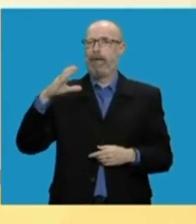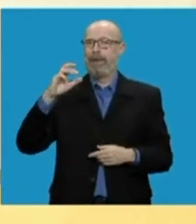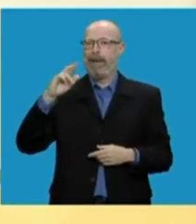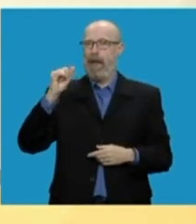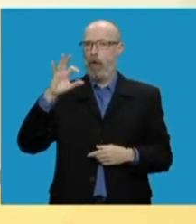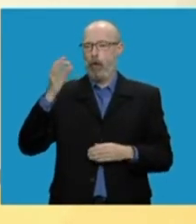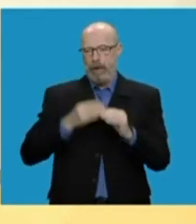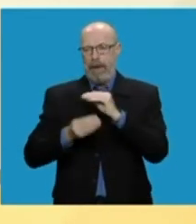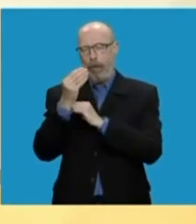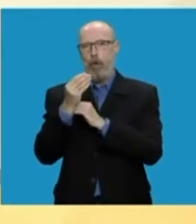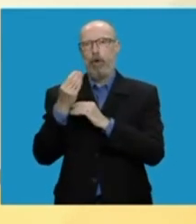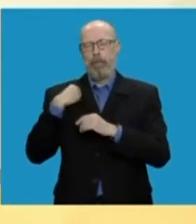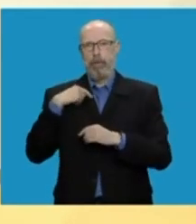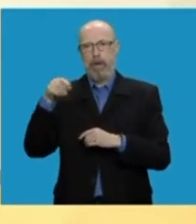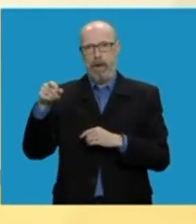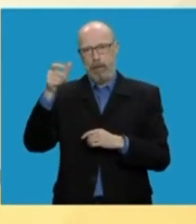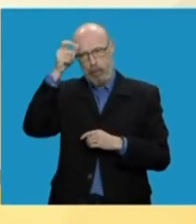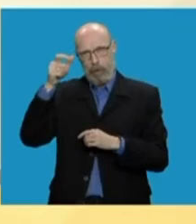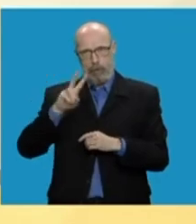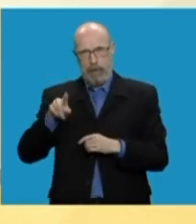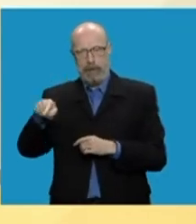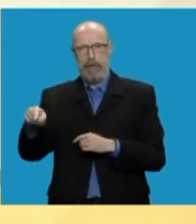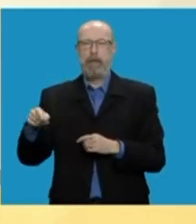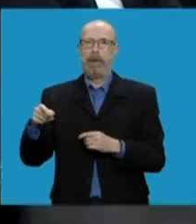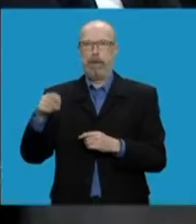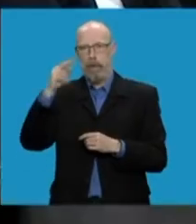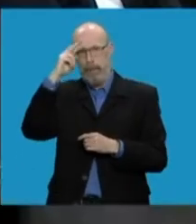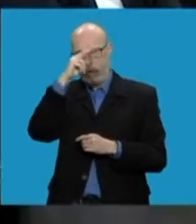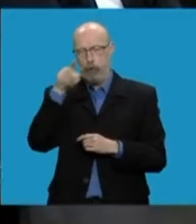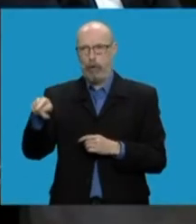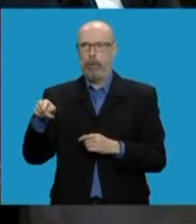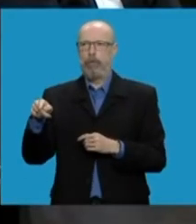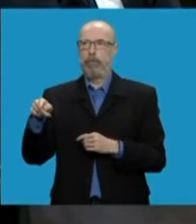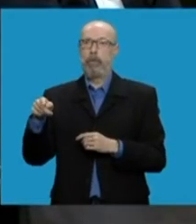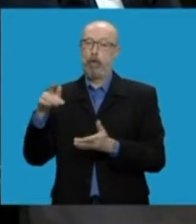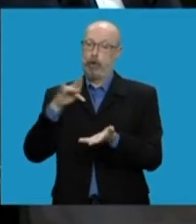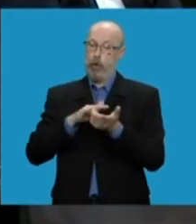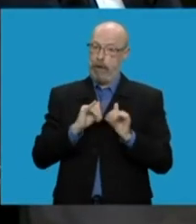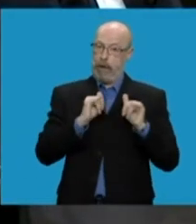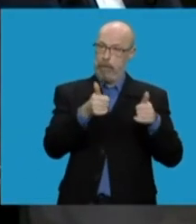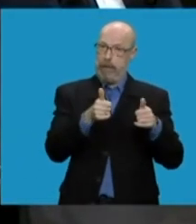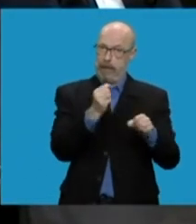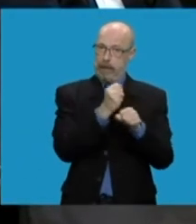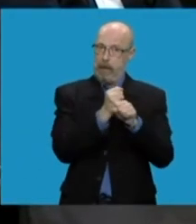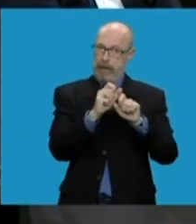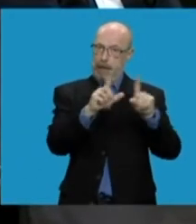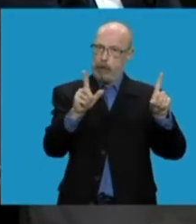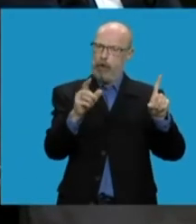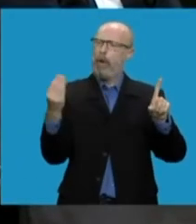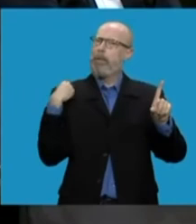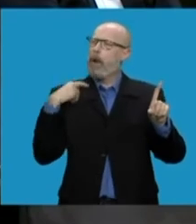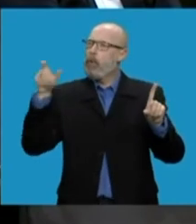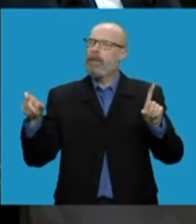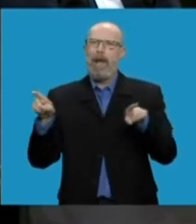Río Seco, y que cuando llegó a la dirección de televisión española me hizo la misma pregunta que mi padre.